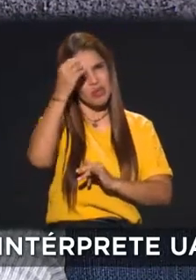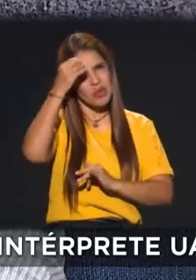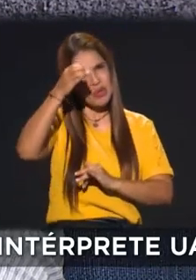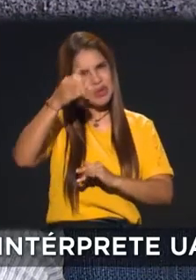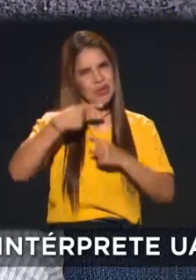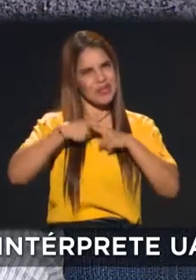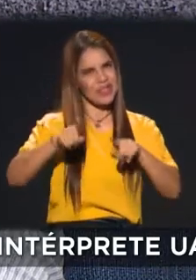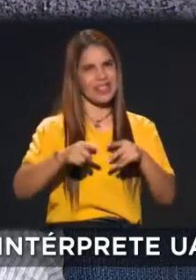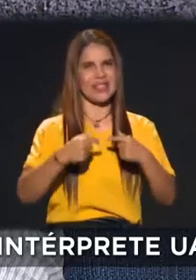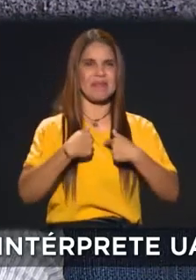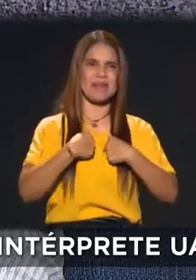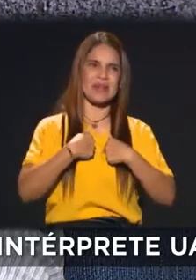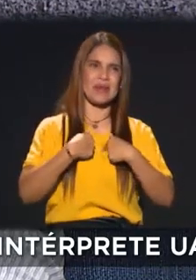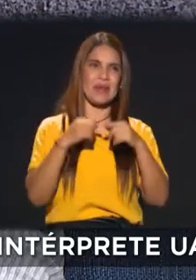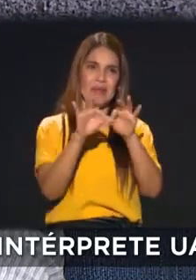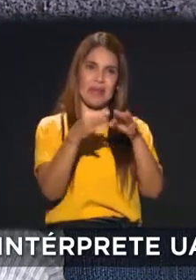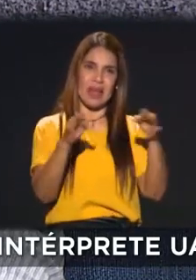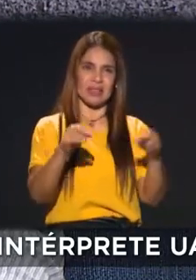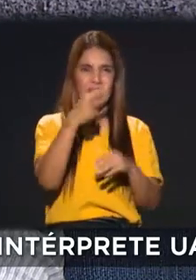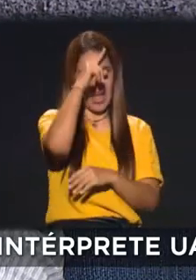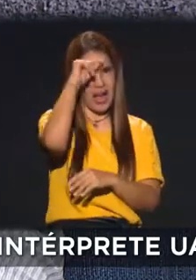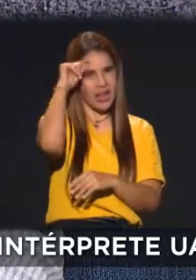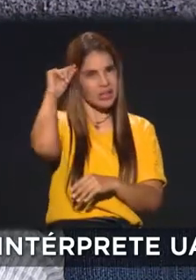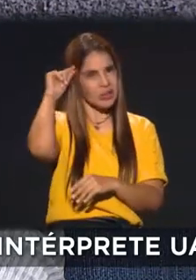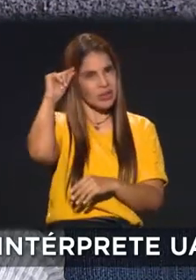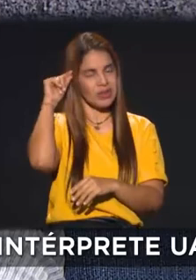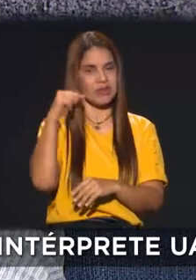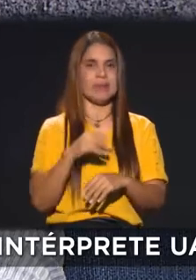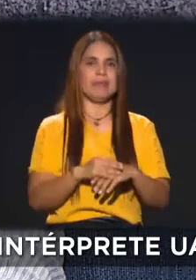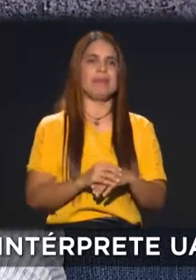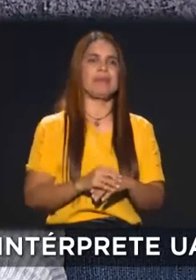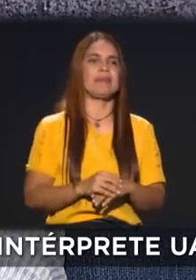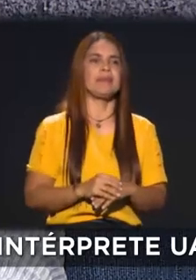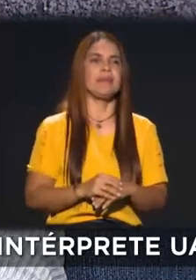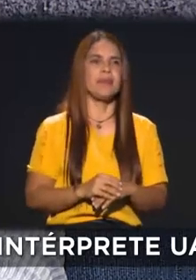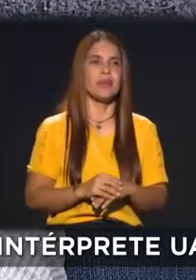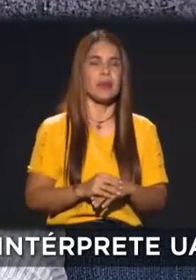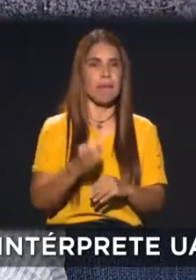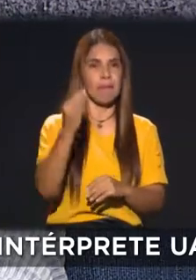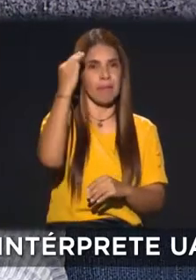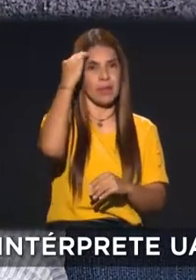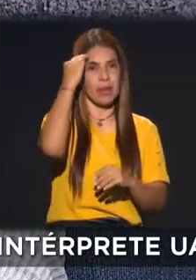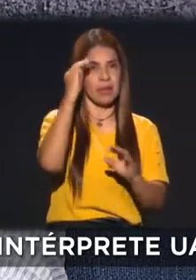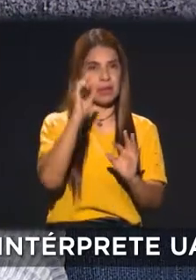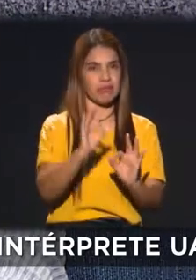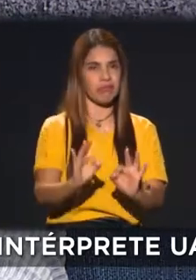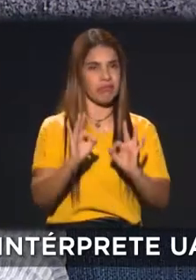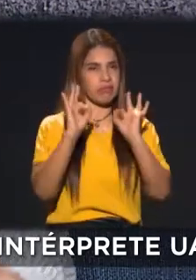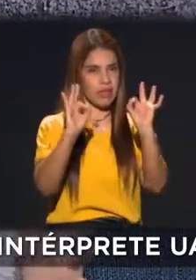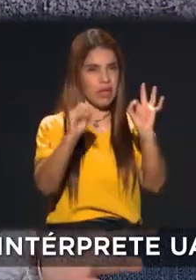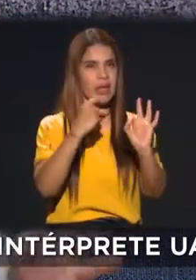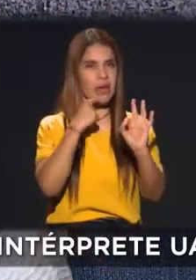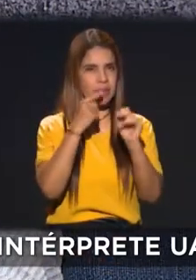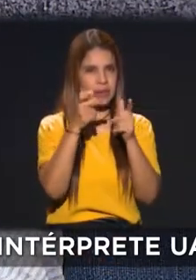Yo creo que me parece importante citar una frase de Aristóteles. Él decía, una mente educada es capaz